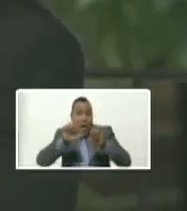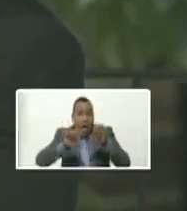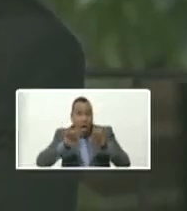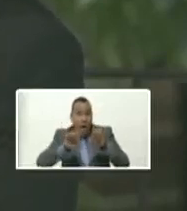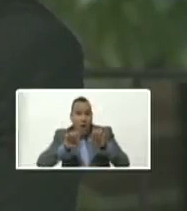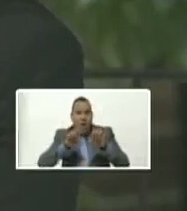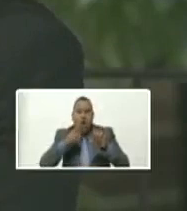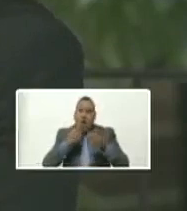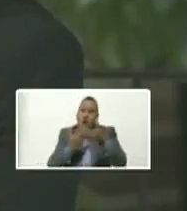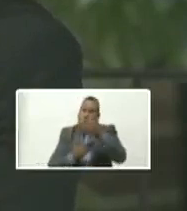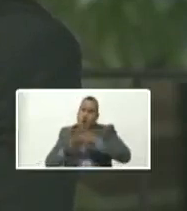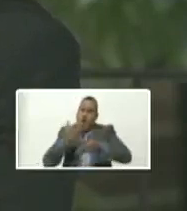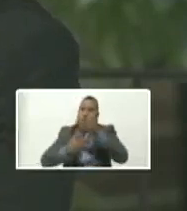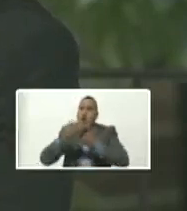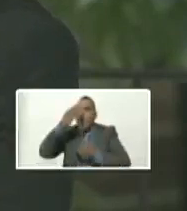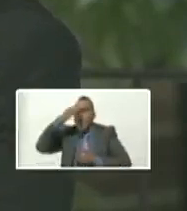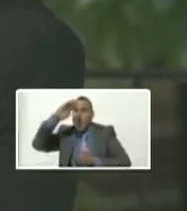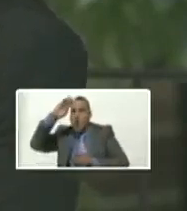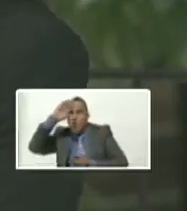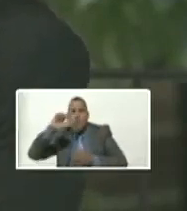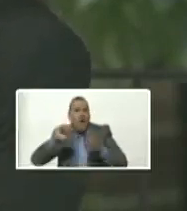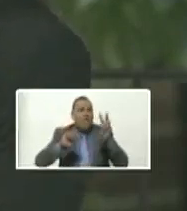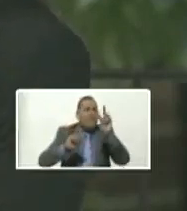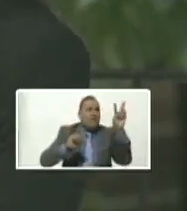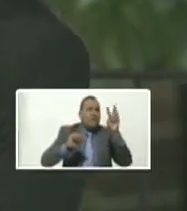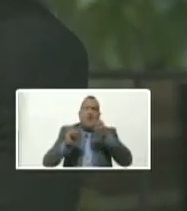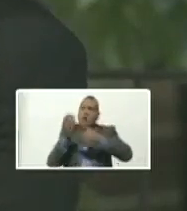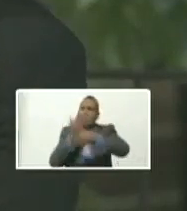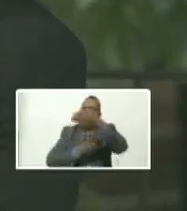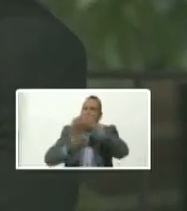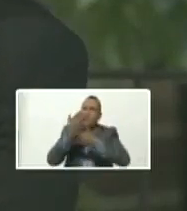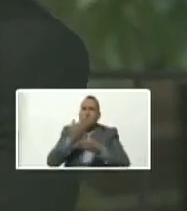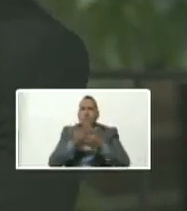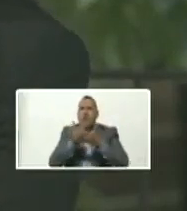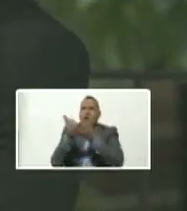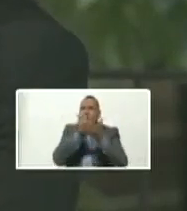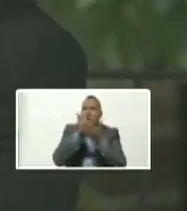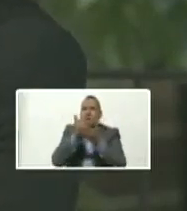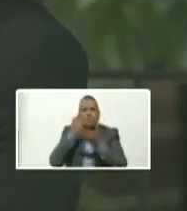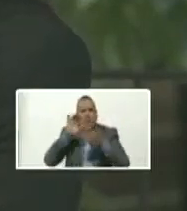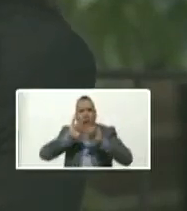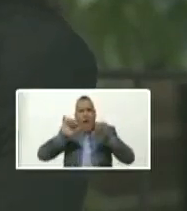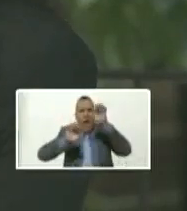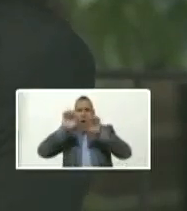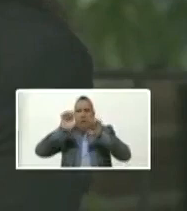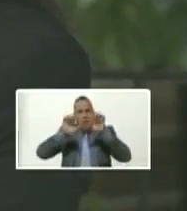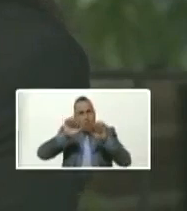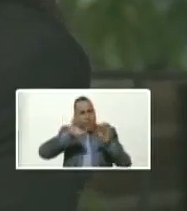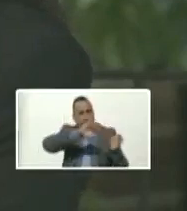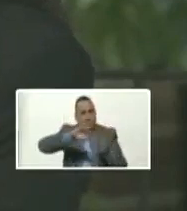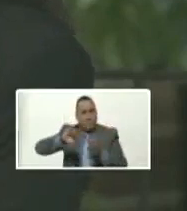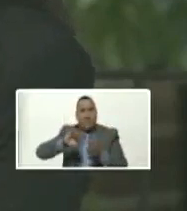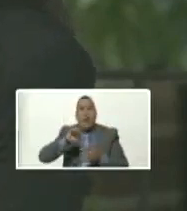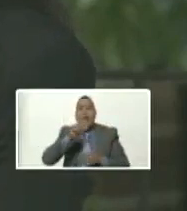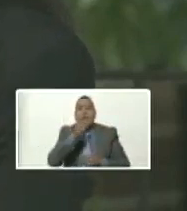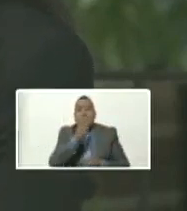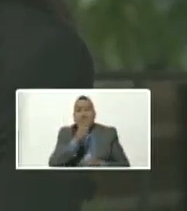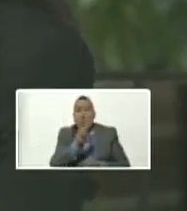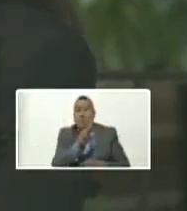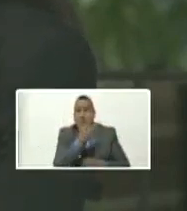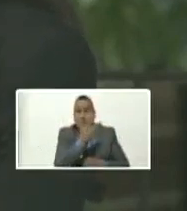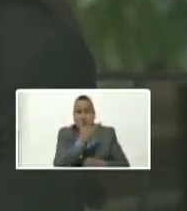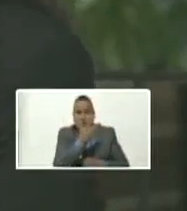entre Cuba-Venezuela. Además, si me lo permite, tengo una tercera pregunta, presidente. Sí, cómo no. Y es en